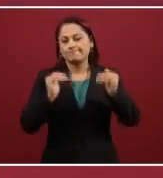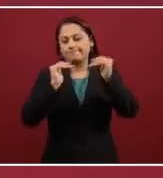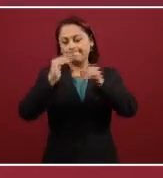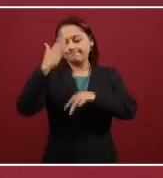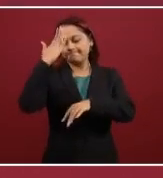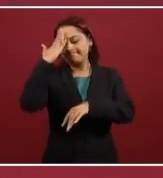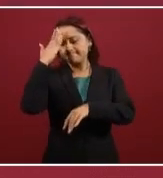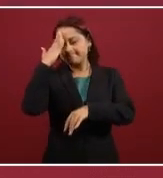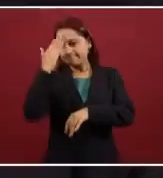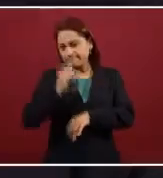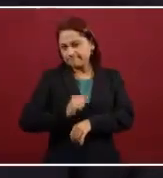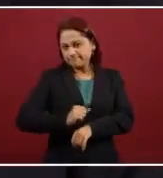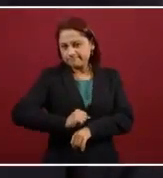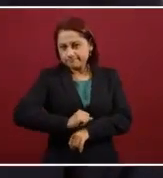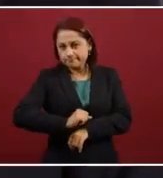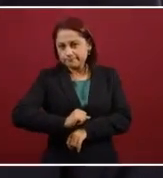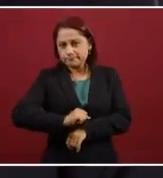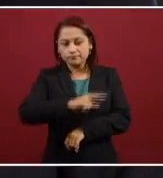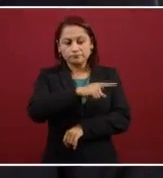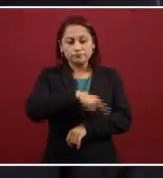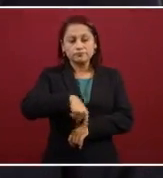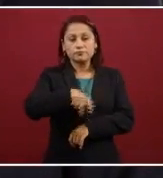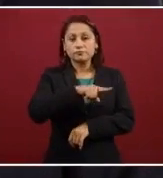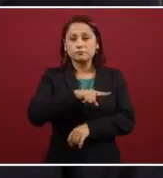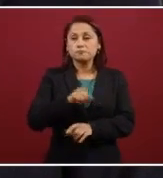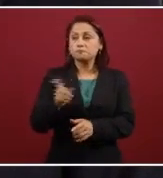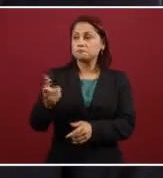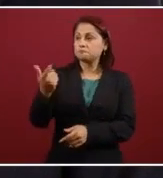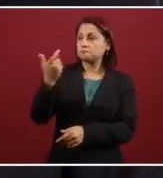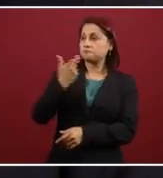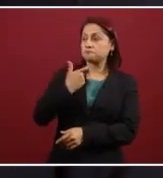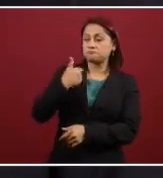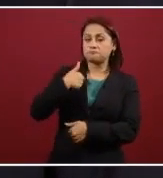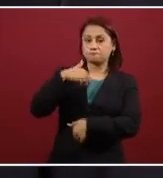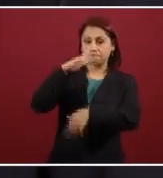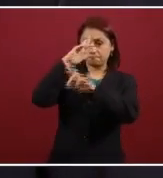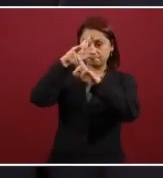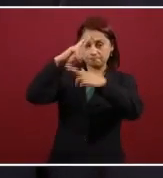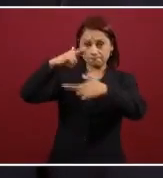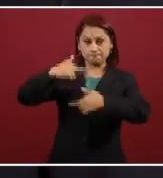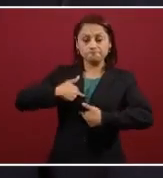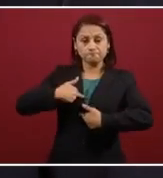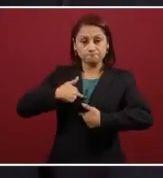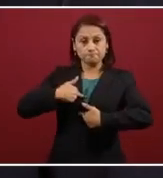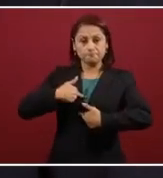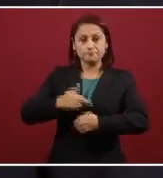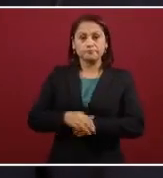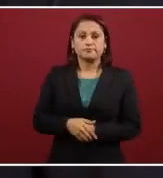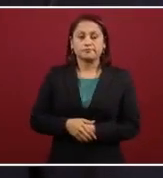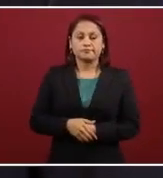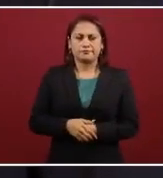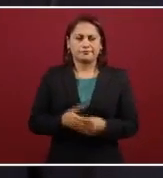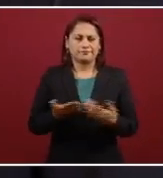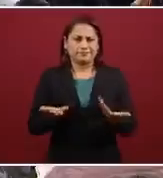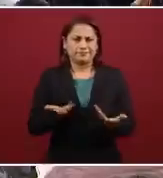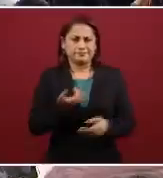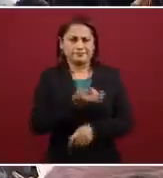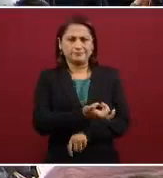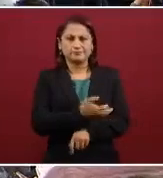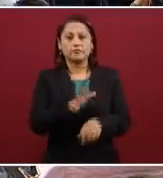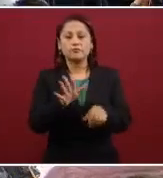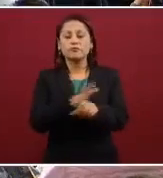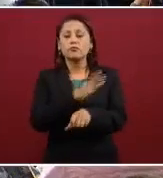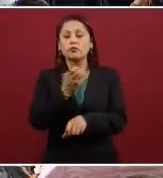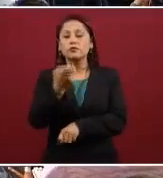de los que no perdían ni siquiera su respetabilidad. Por eso mañana voy a poner aquí en la